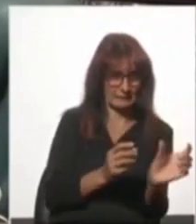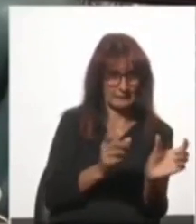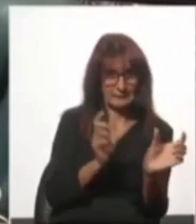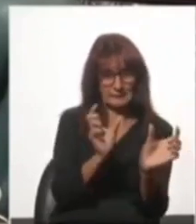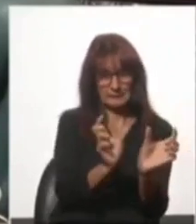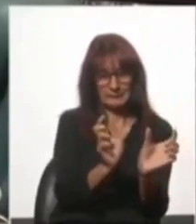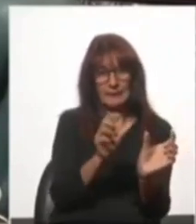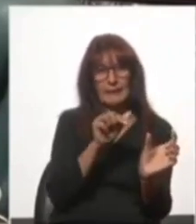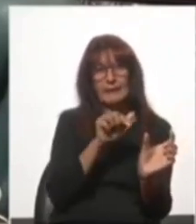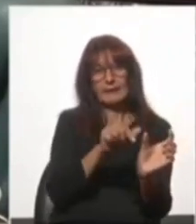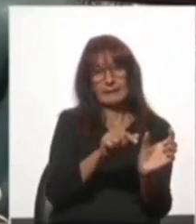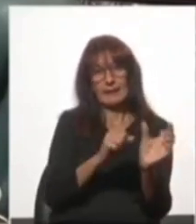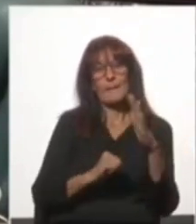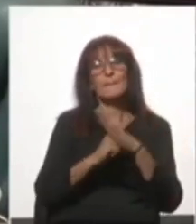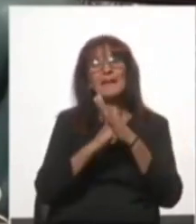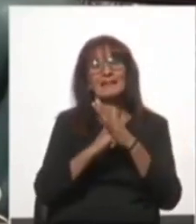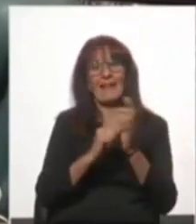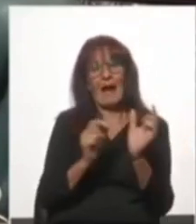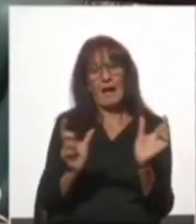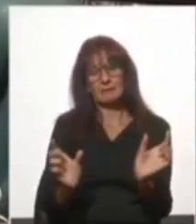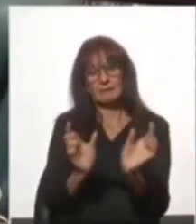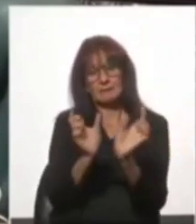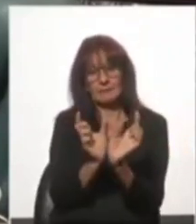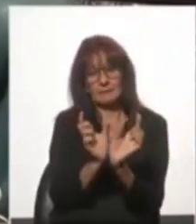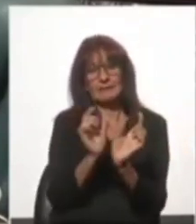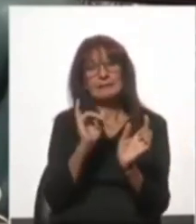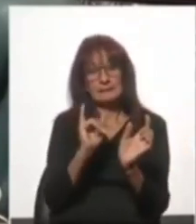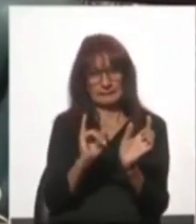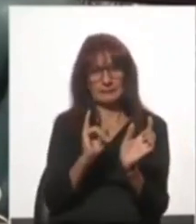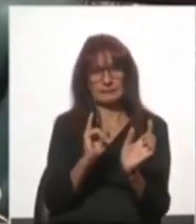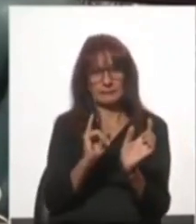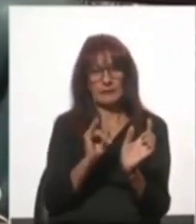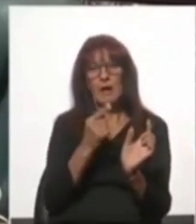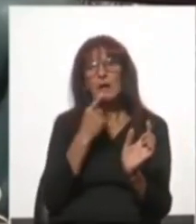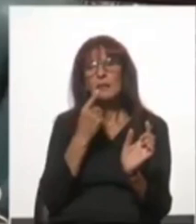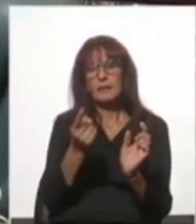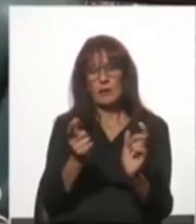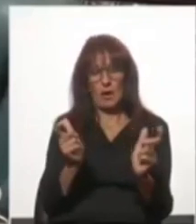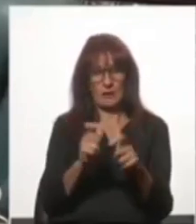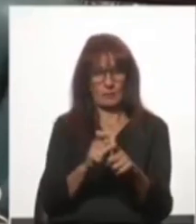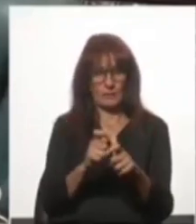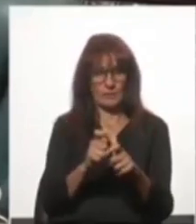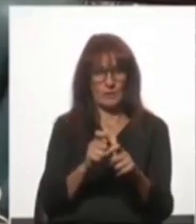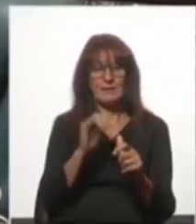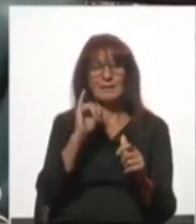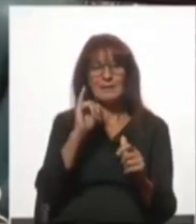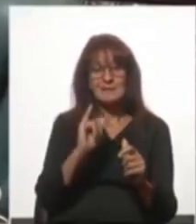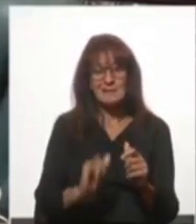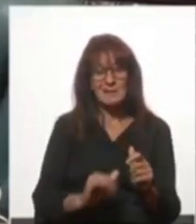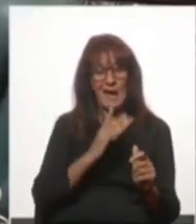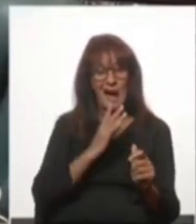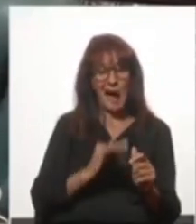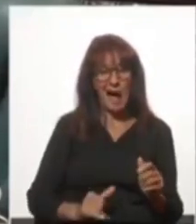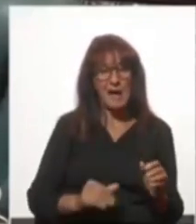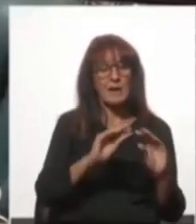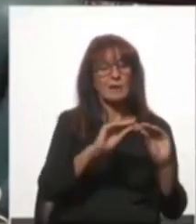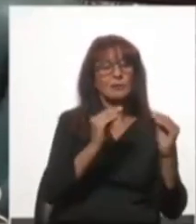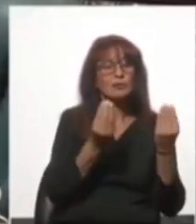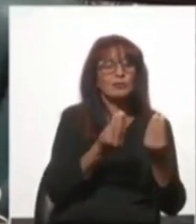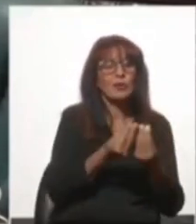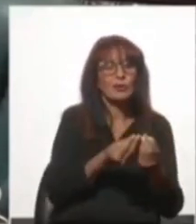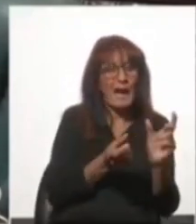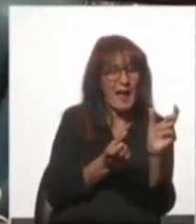indicativa. Lo hemos dicho en varias oportunidades en la comisión. Si se ejecutaran los montos presupuestales que